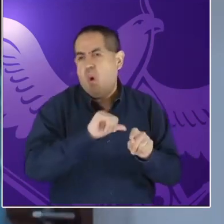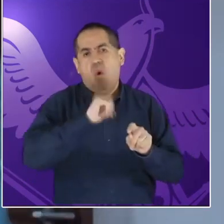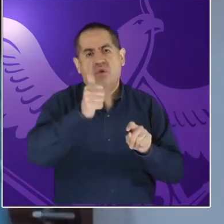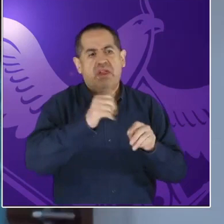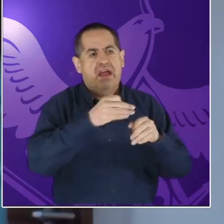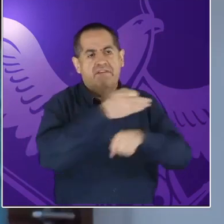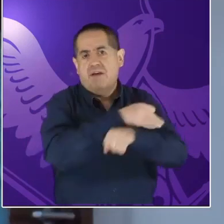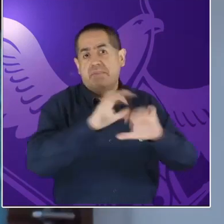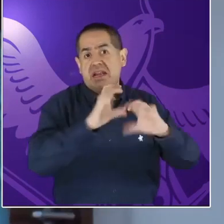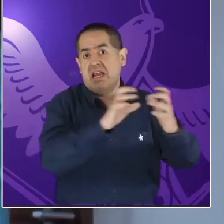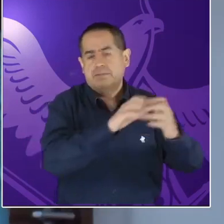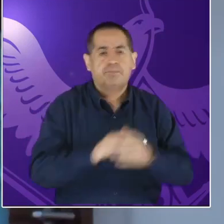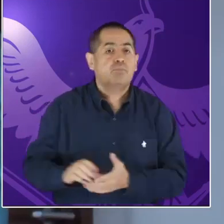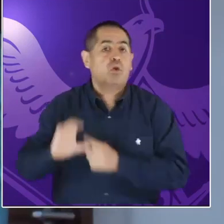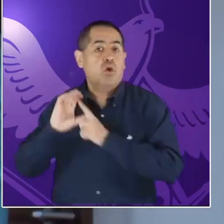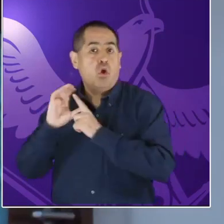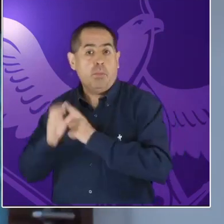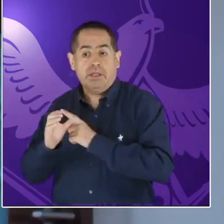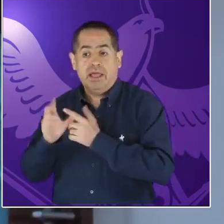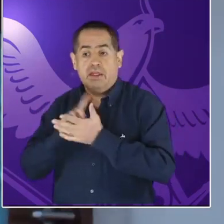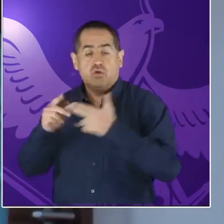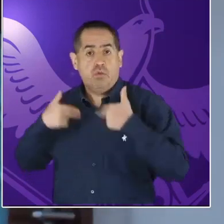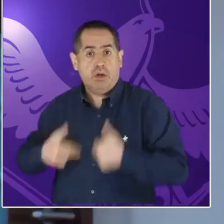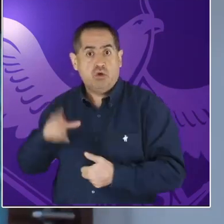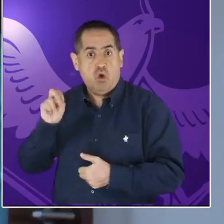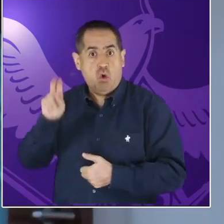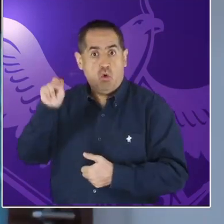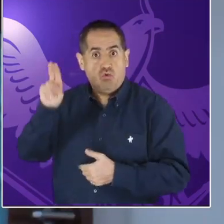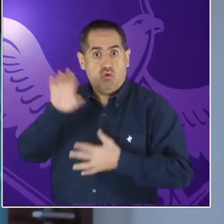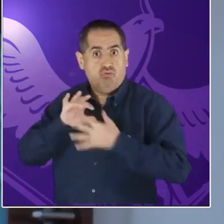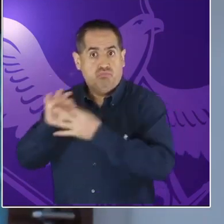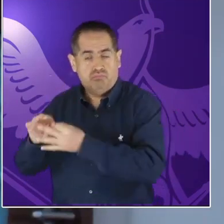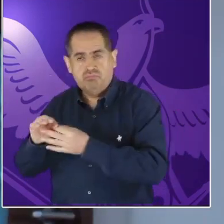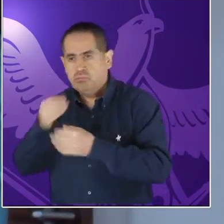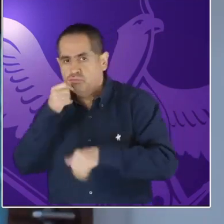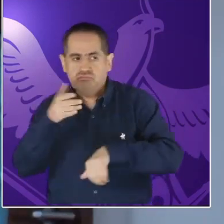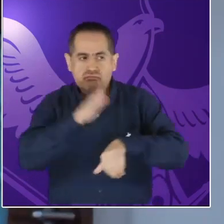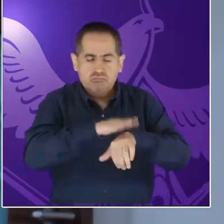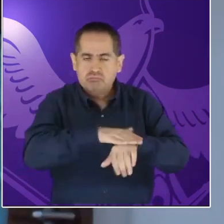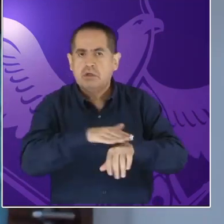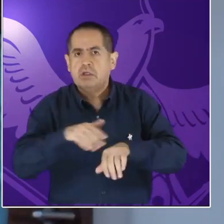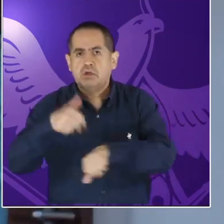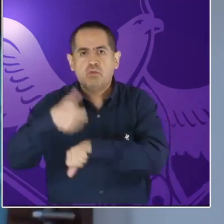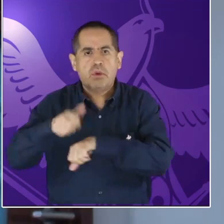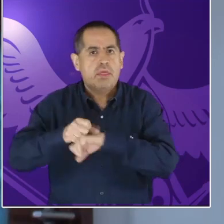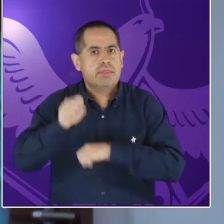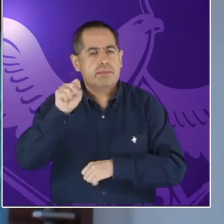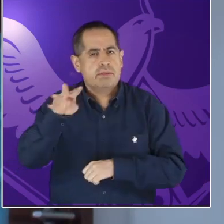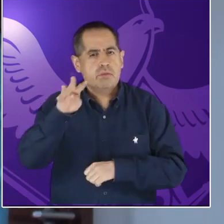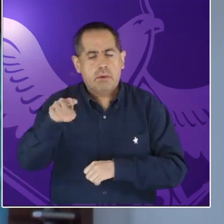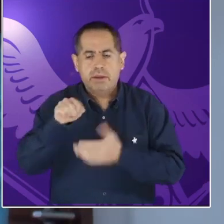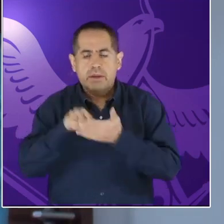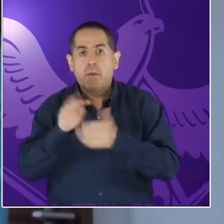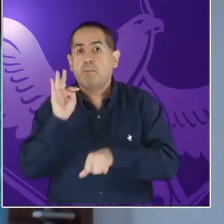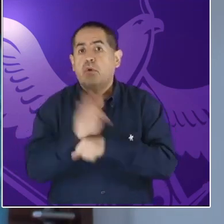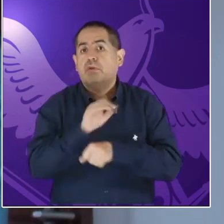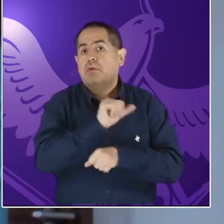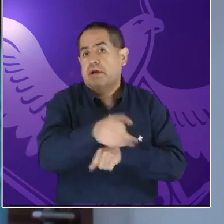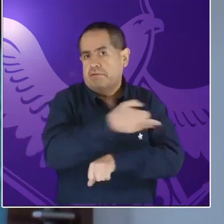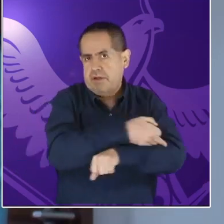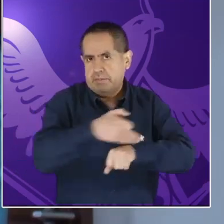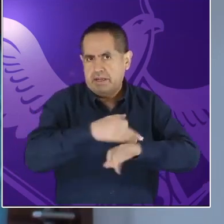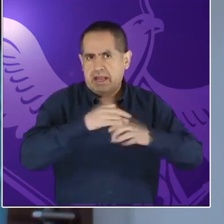El Comité de Derechos Humanos de Naciones Unidas en su observación general en número 19 sobre protección